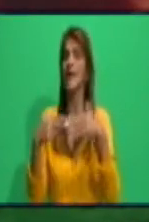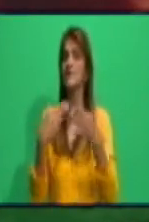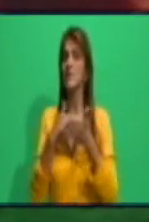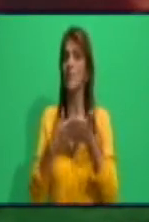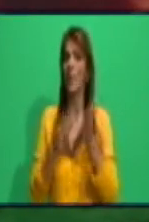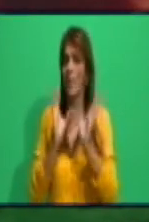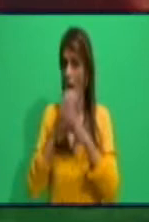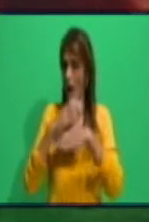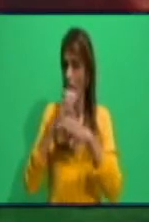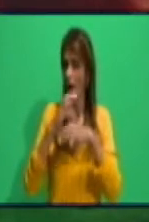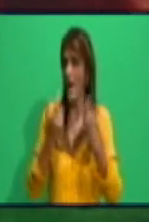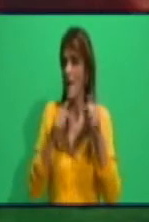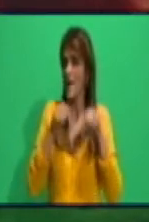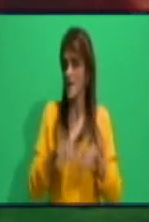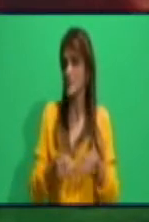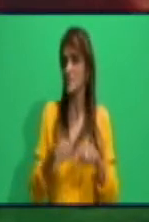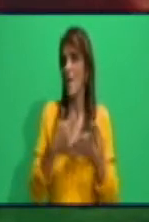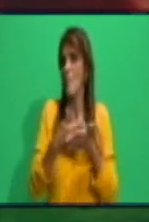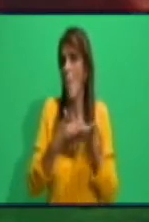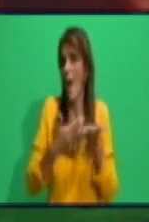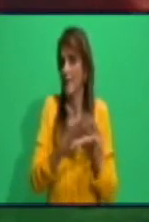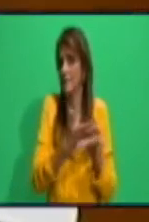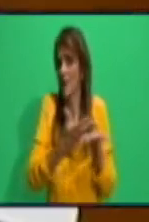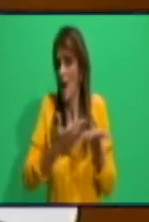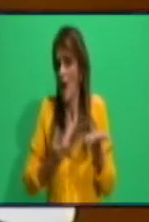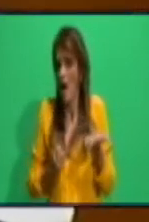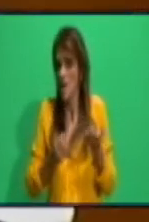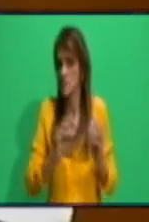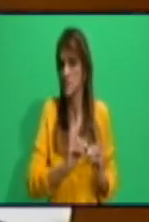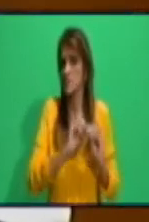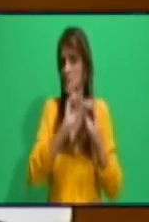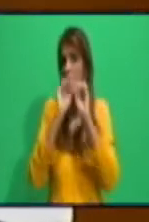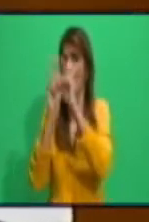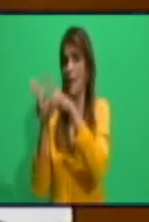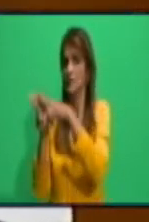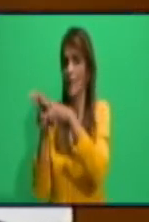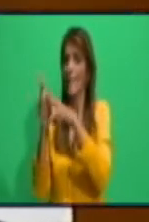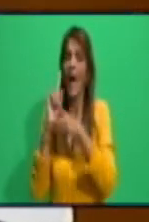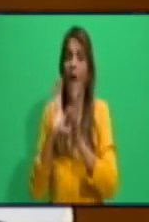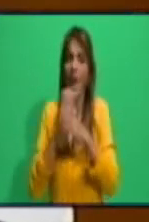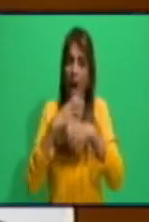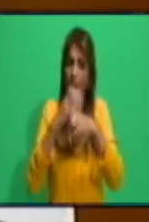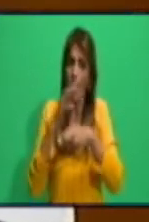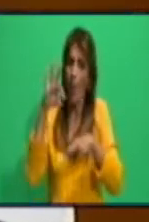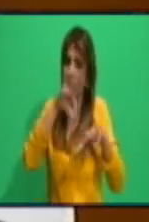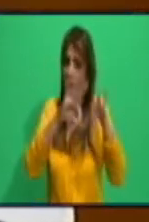el laboratorio ese mismo día. Sí, ese mismo día se traslada al laboratorio.